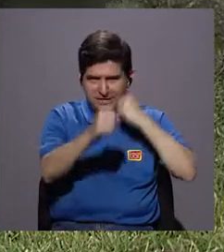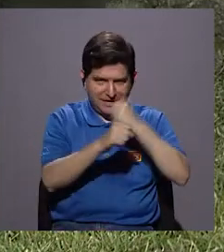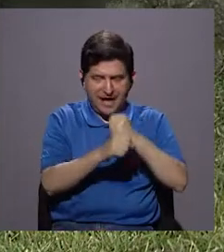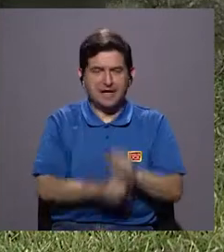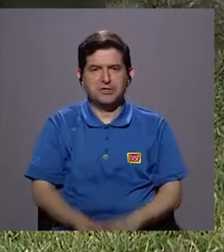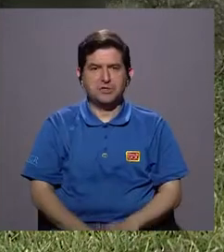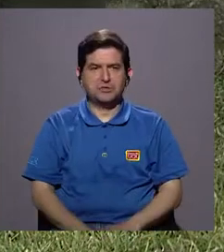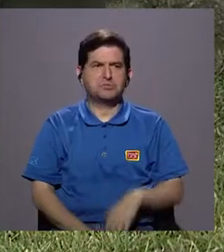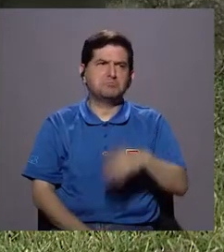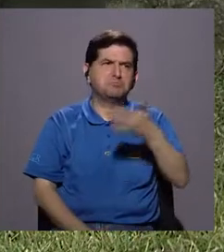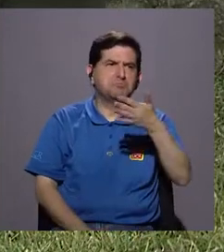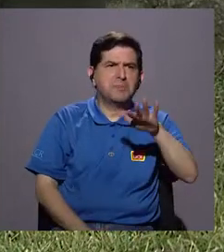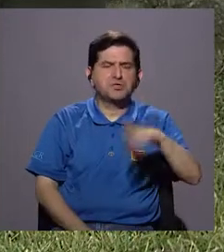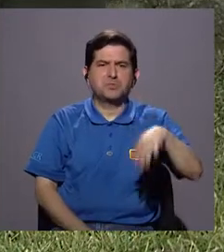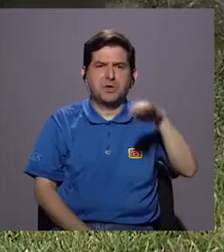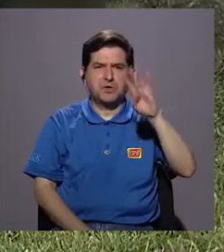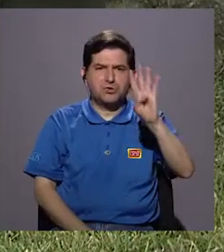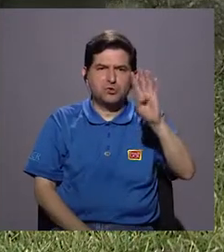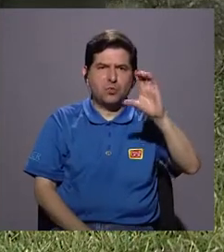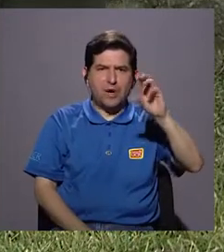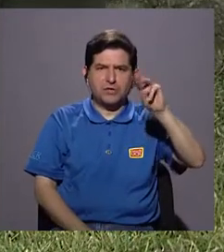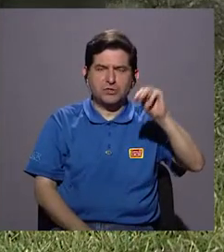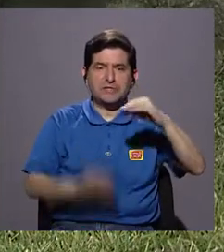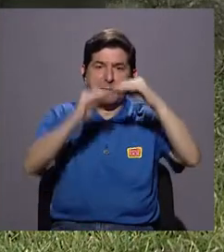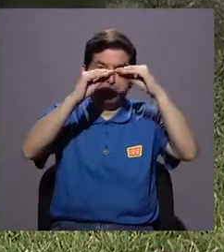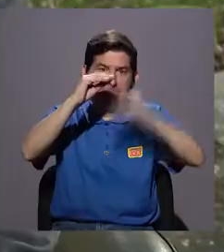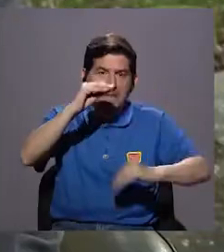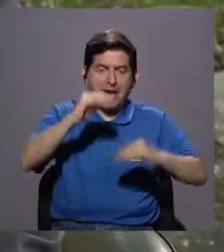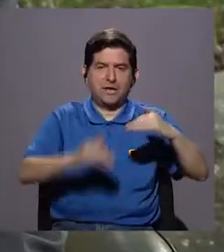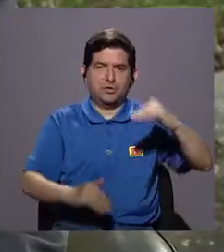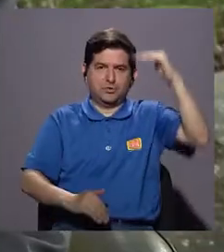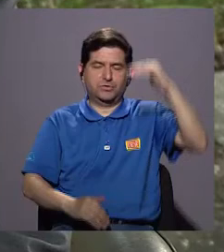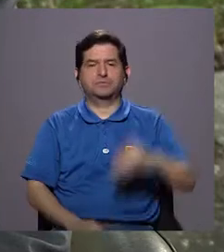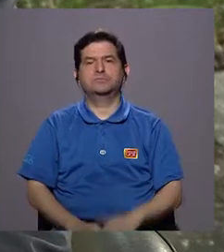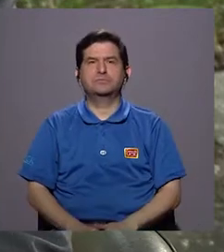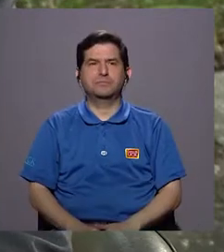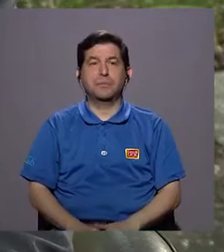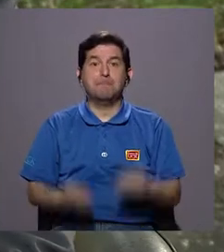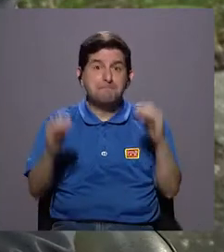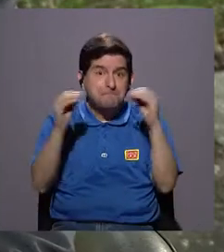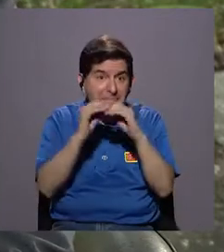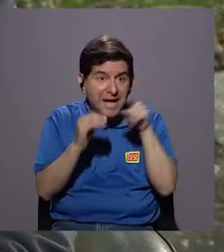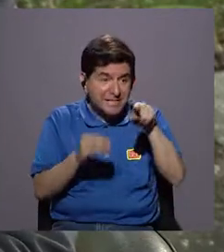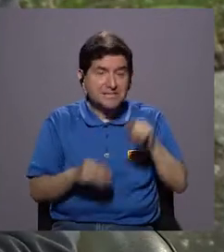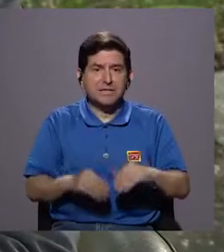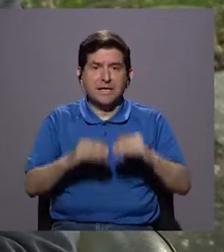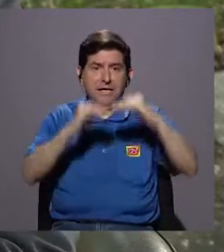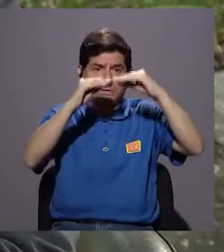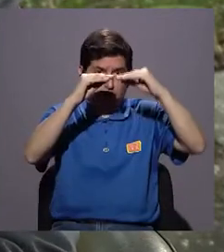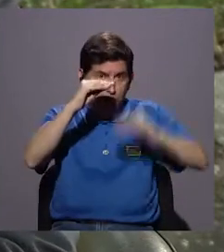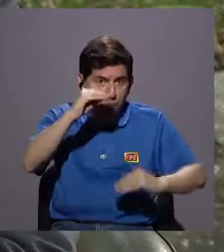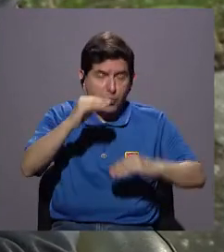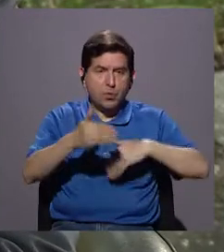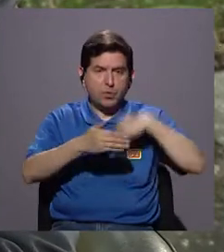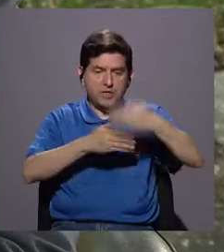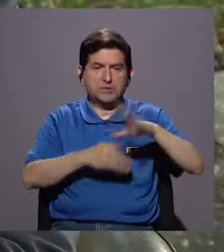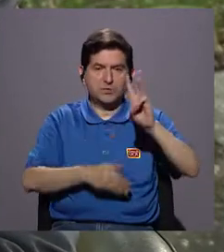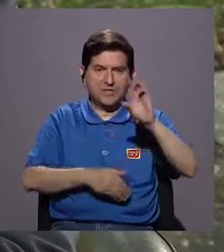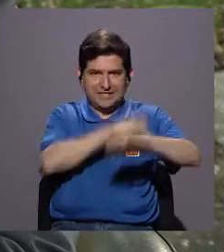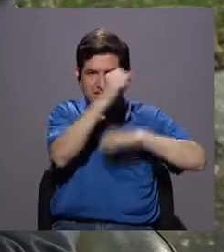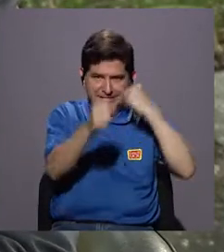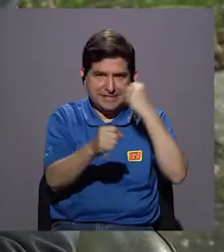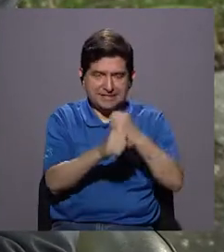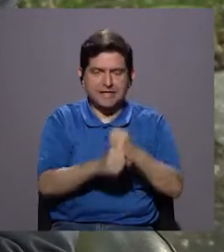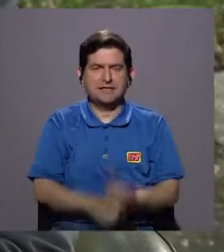se midan más o menos 4 centímetros menos de altura. Una pérdida mayor que eso, sobre todo después de los 60 años de